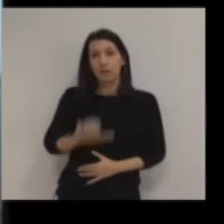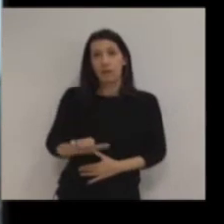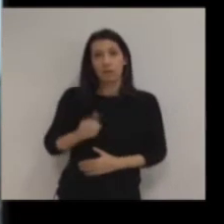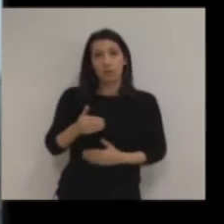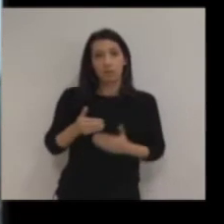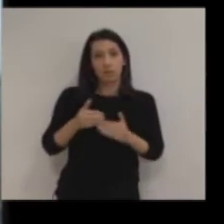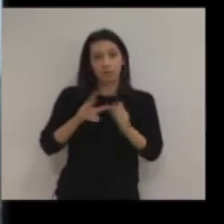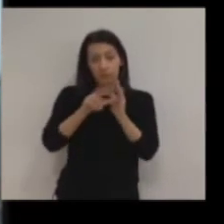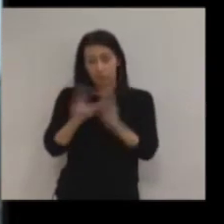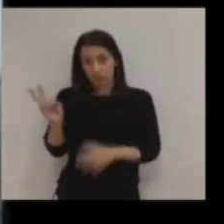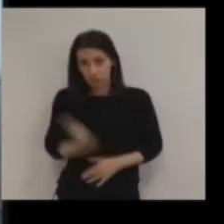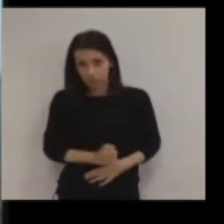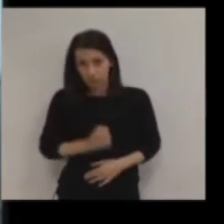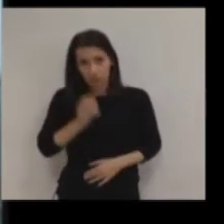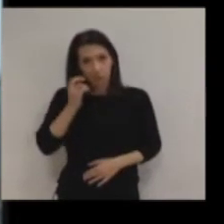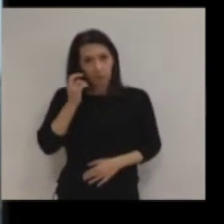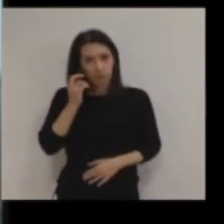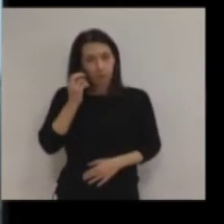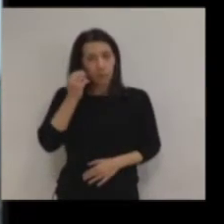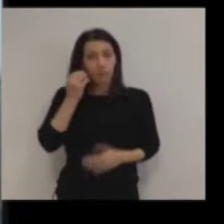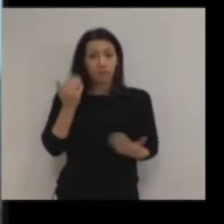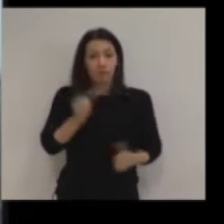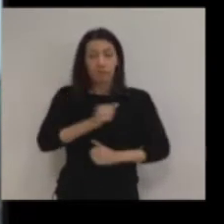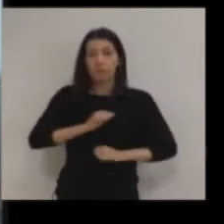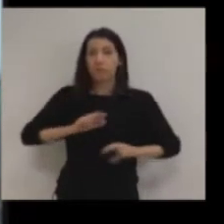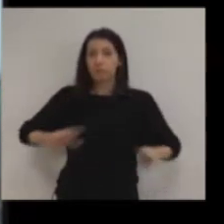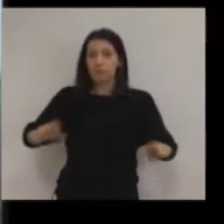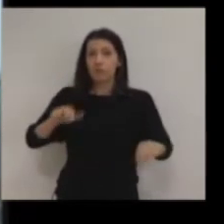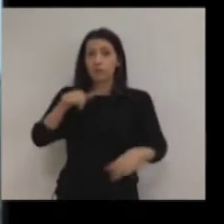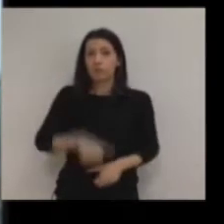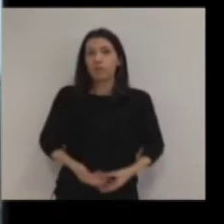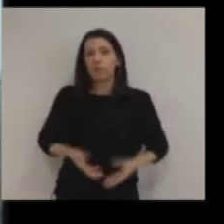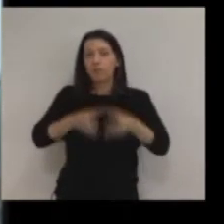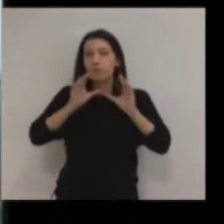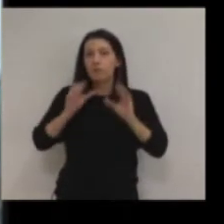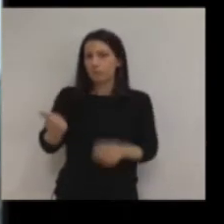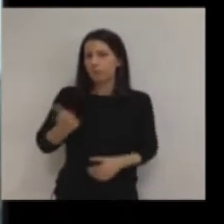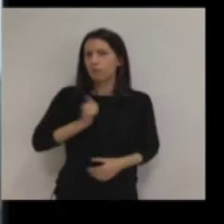que se incorpore. Y espero que el desayuno sea